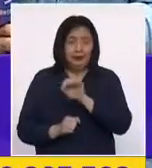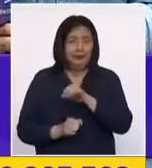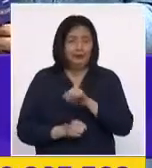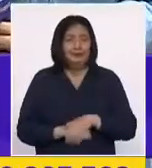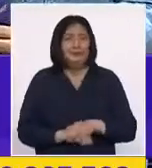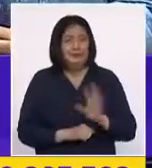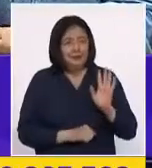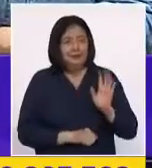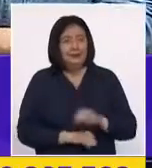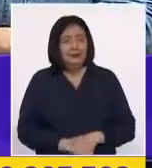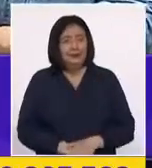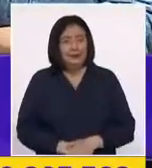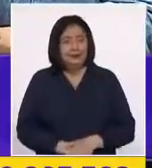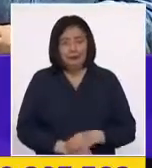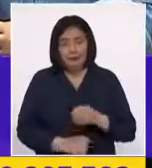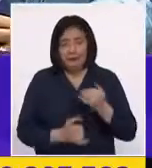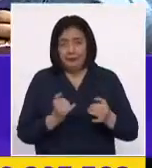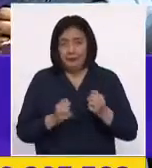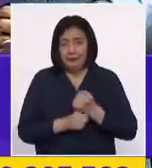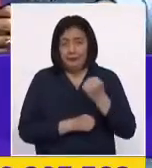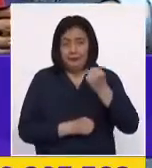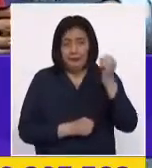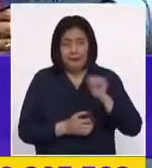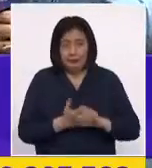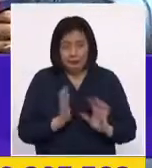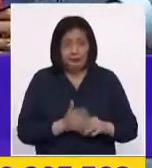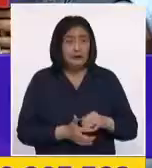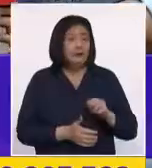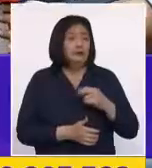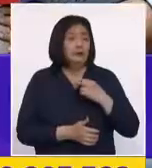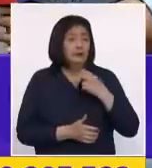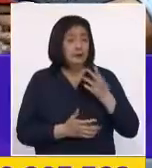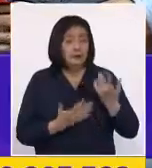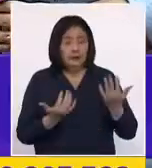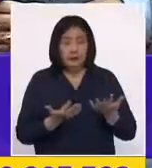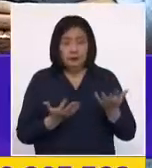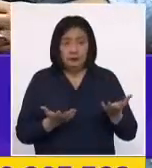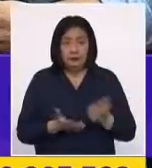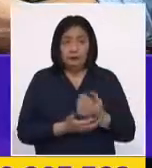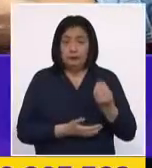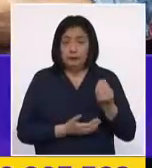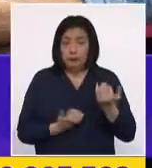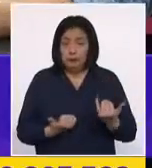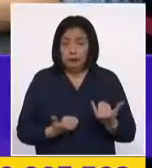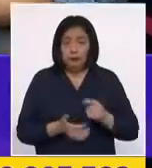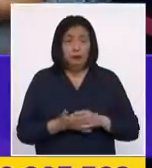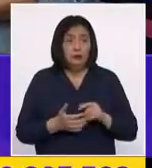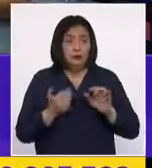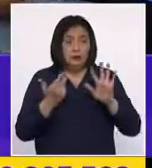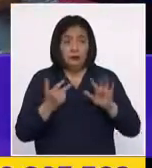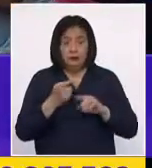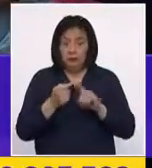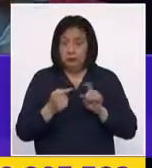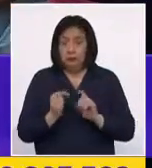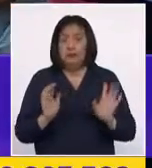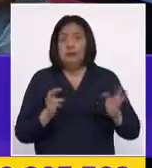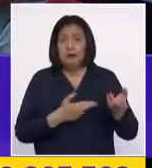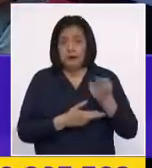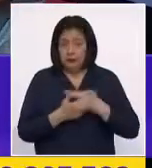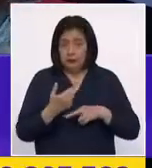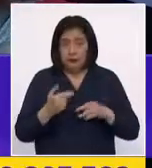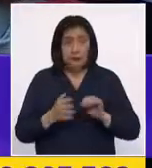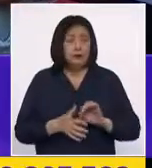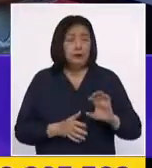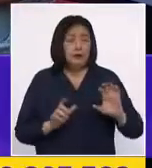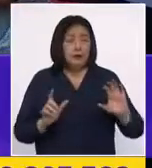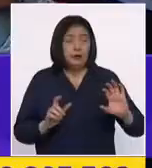Por supuesto, es la última ganadora de la última edición de La Voz Perú. Y estamos aquí porque hoy a las 8:30 de la noche vuelve a las pantallas de